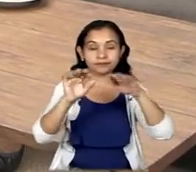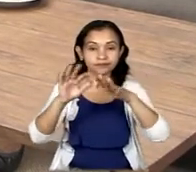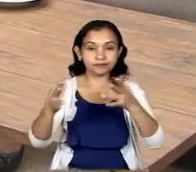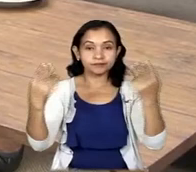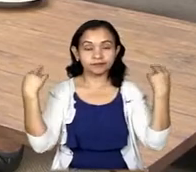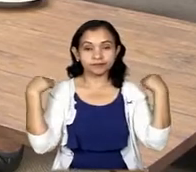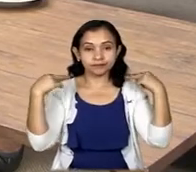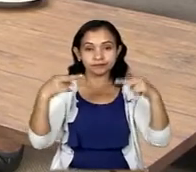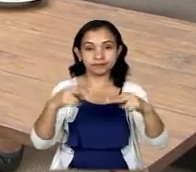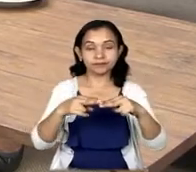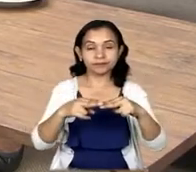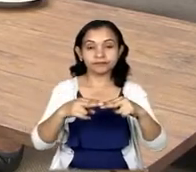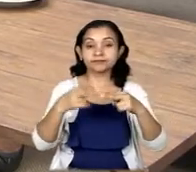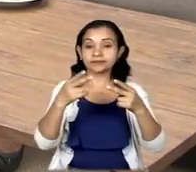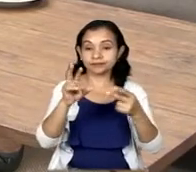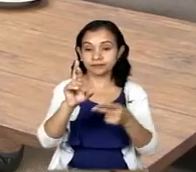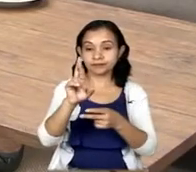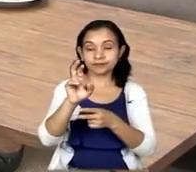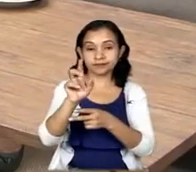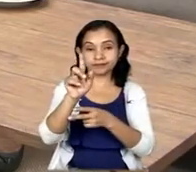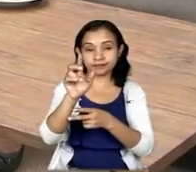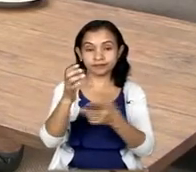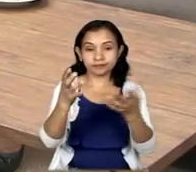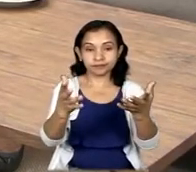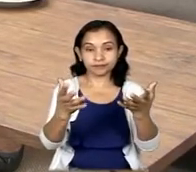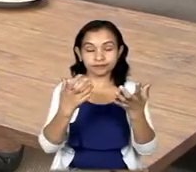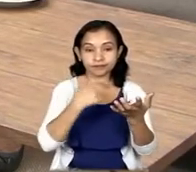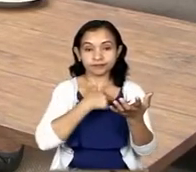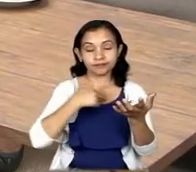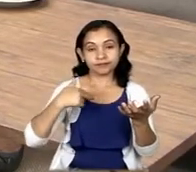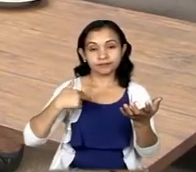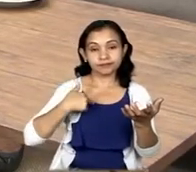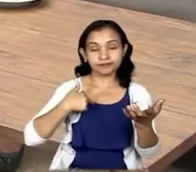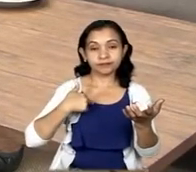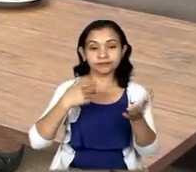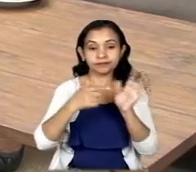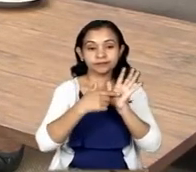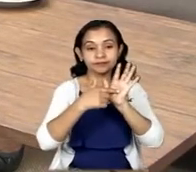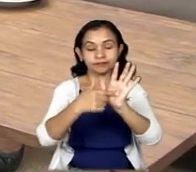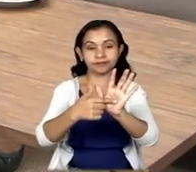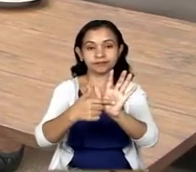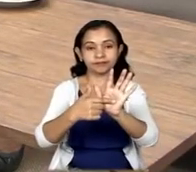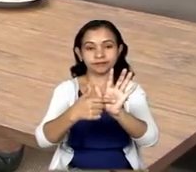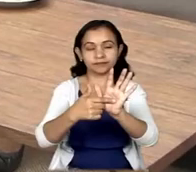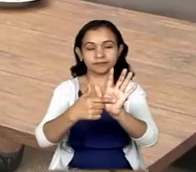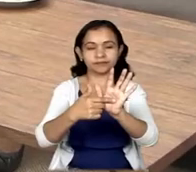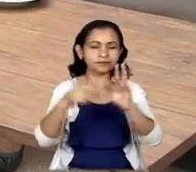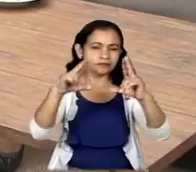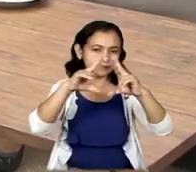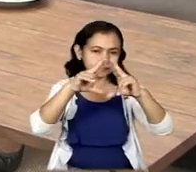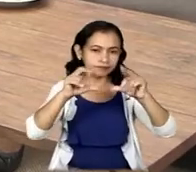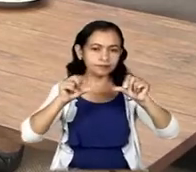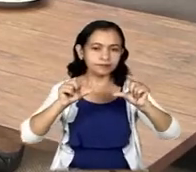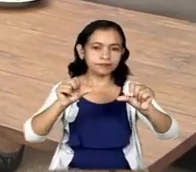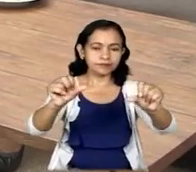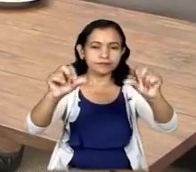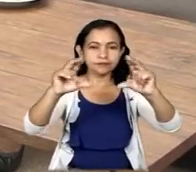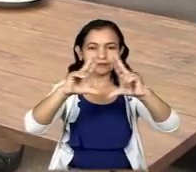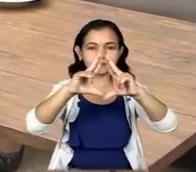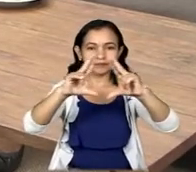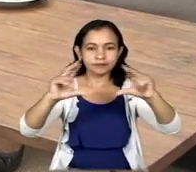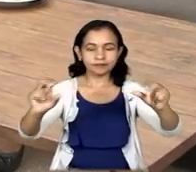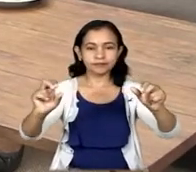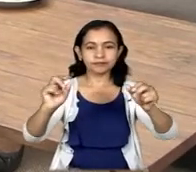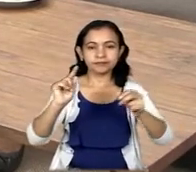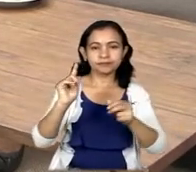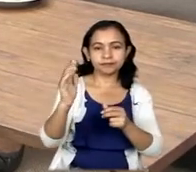maestros, ese es nuestro reto. Seamos creativos nosotros, seamos el ejemplo y saquemos adelante a Nicaragua. Nicaragua está en las manos